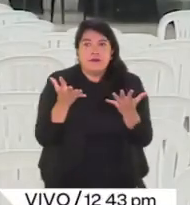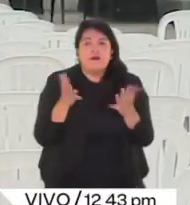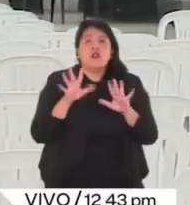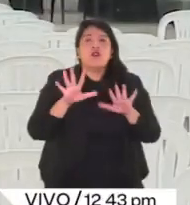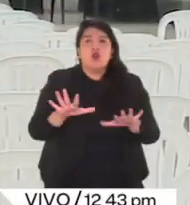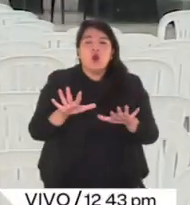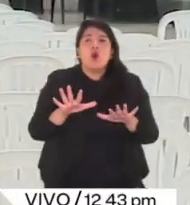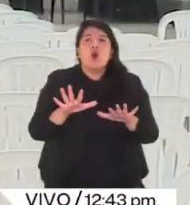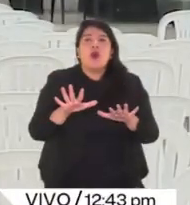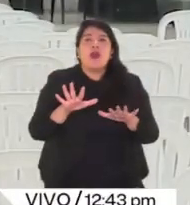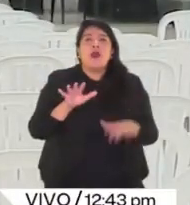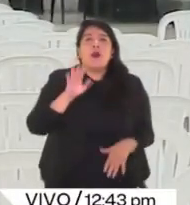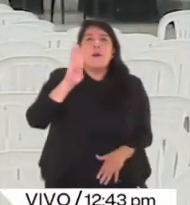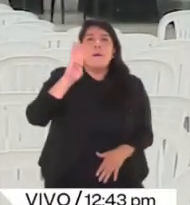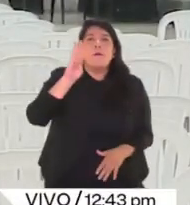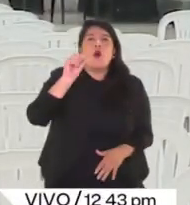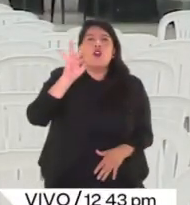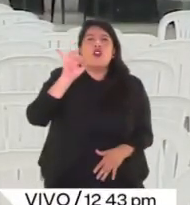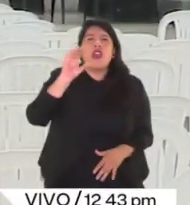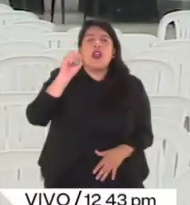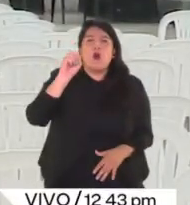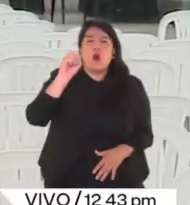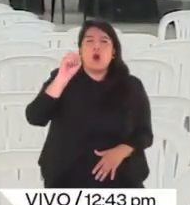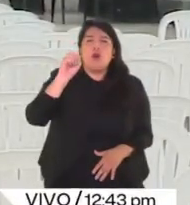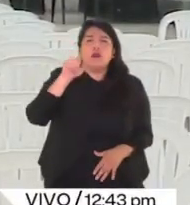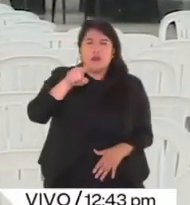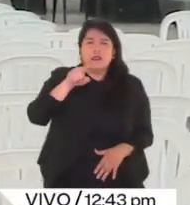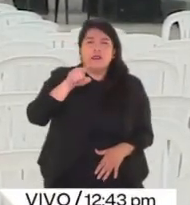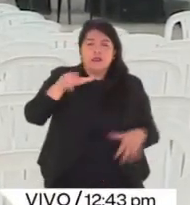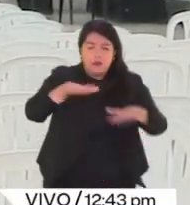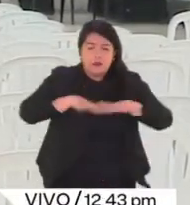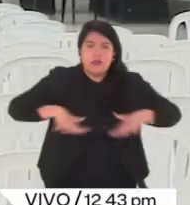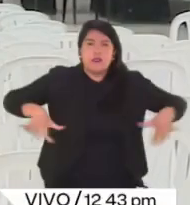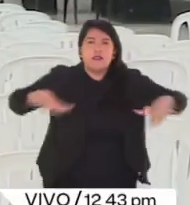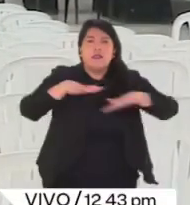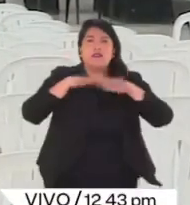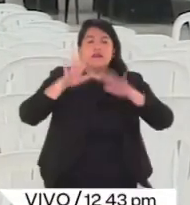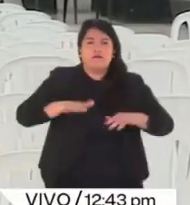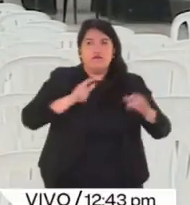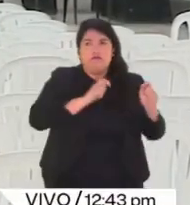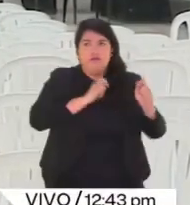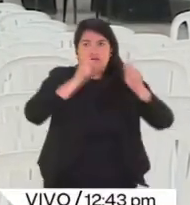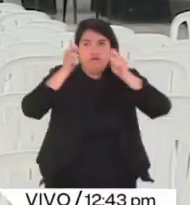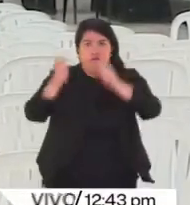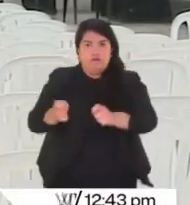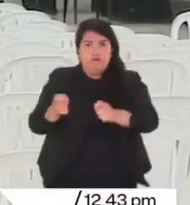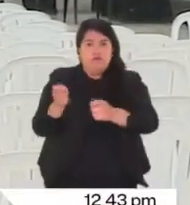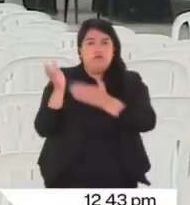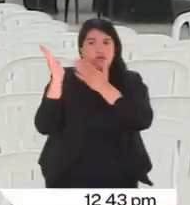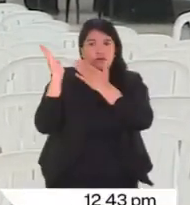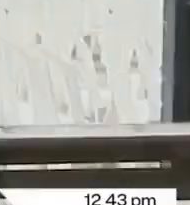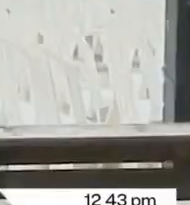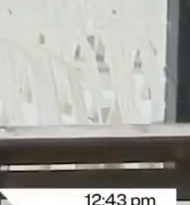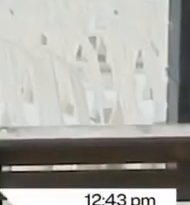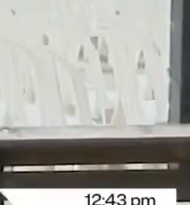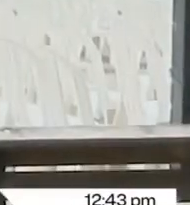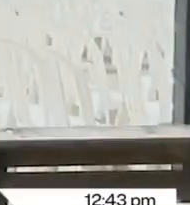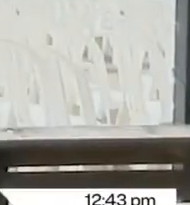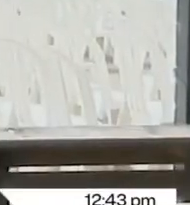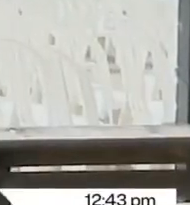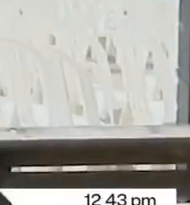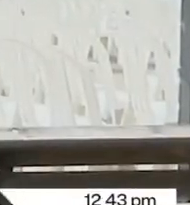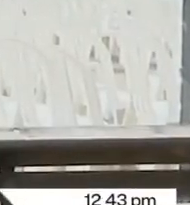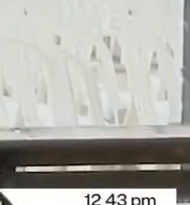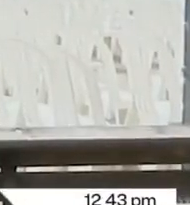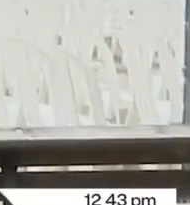Botero en el centro de Medellín para la posesión del alcalde electo de la ciudad Federico Gutiérrez lo hará a